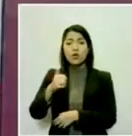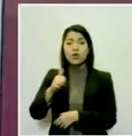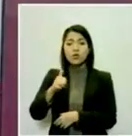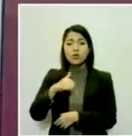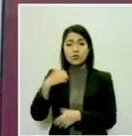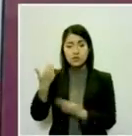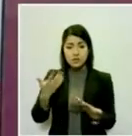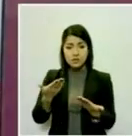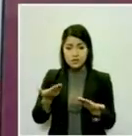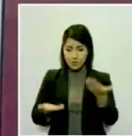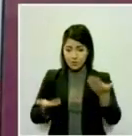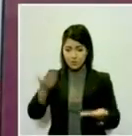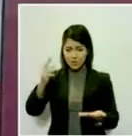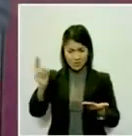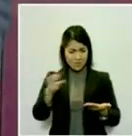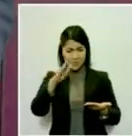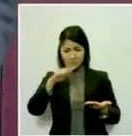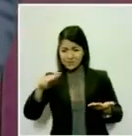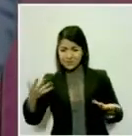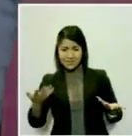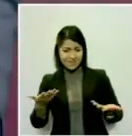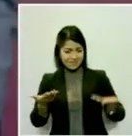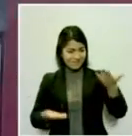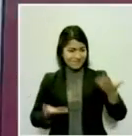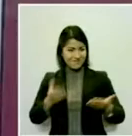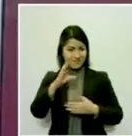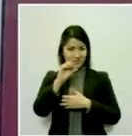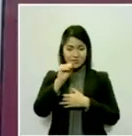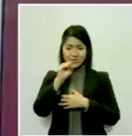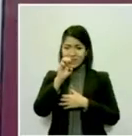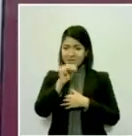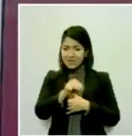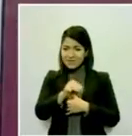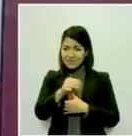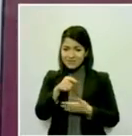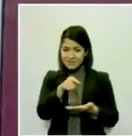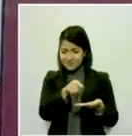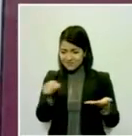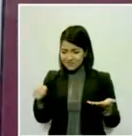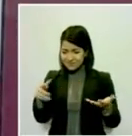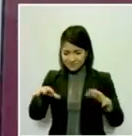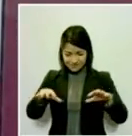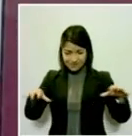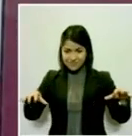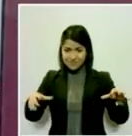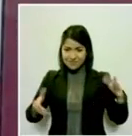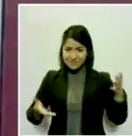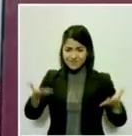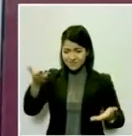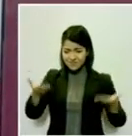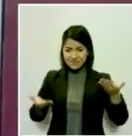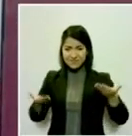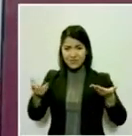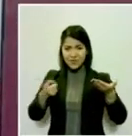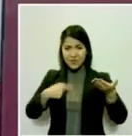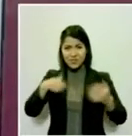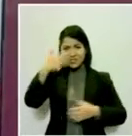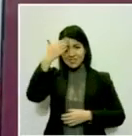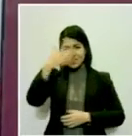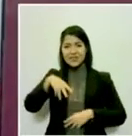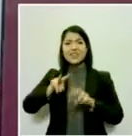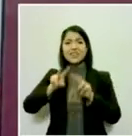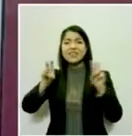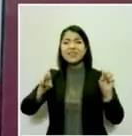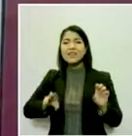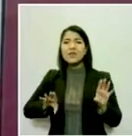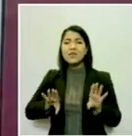auditorías, comparen Universidad Michoacana y comparemos Colegio de Bachilleres. Y con eso nos podemos dar idea del tema,